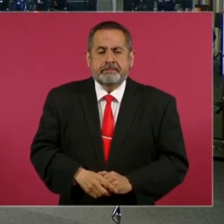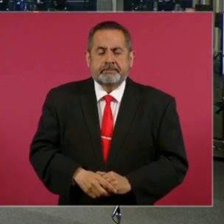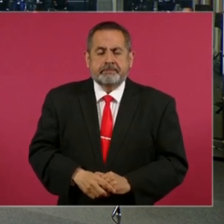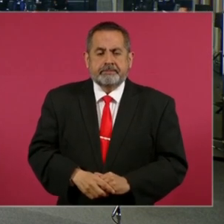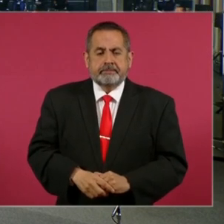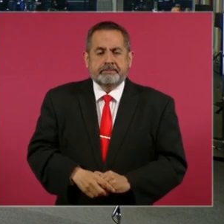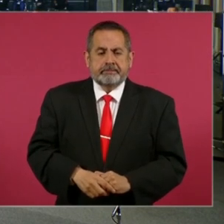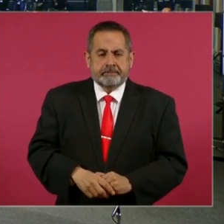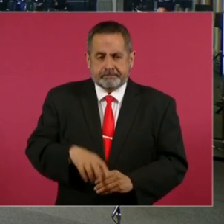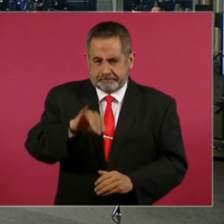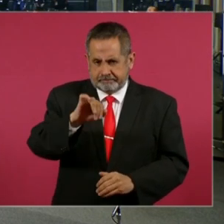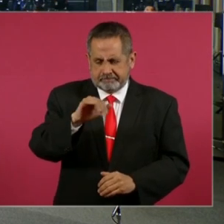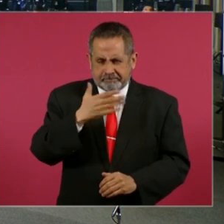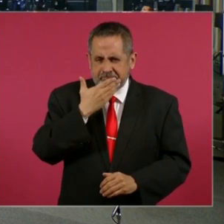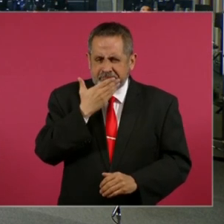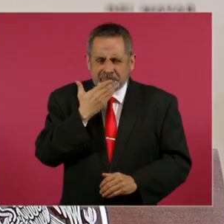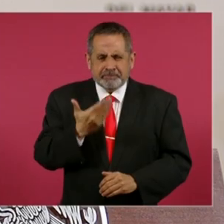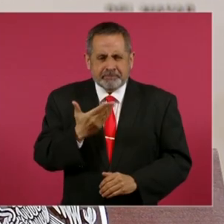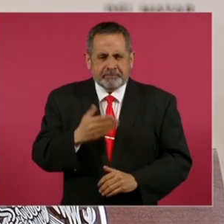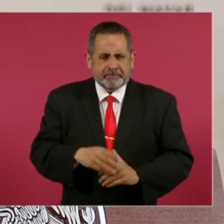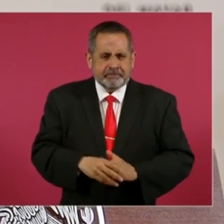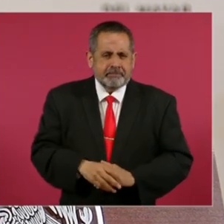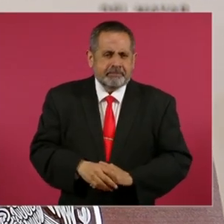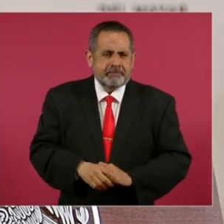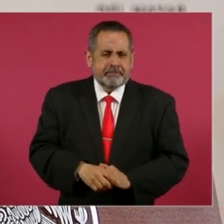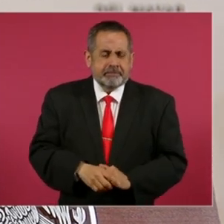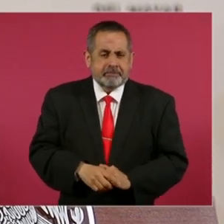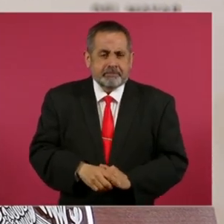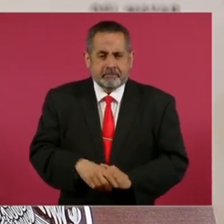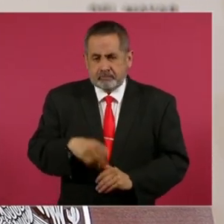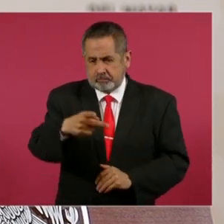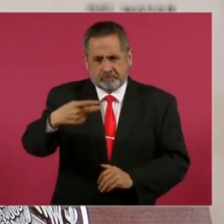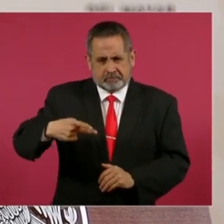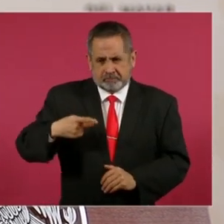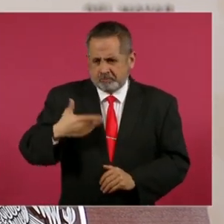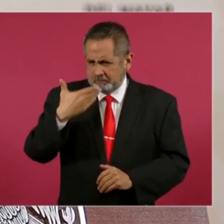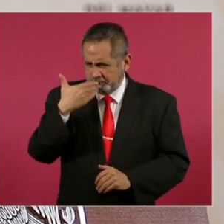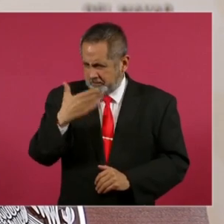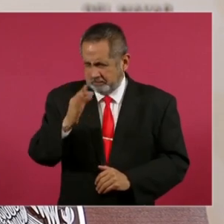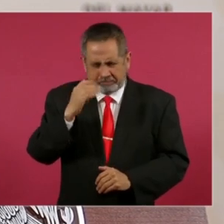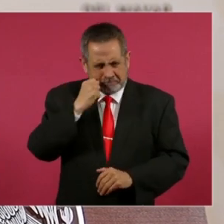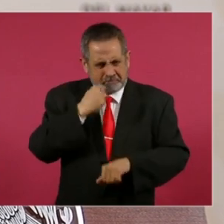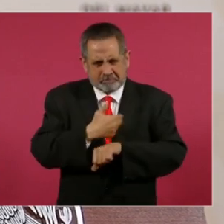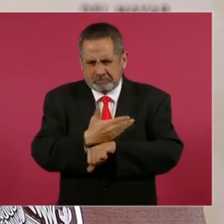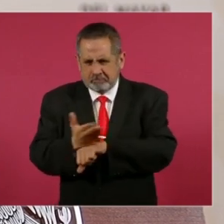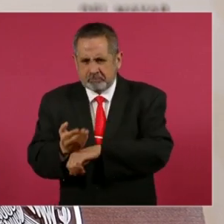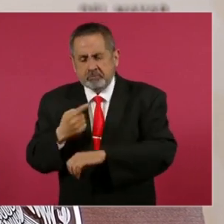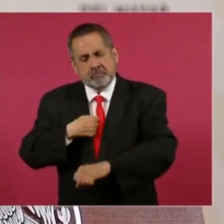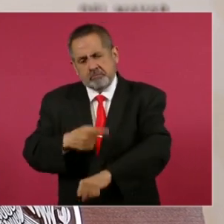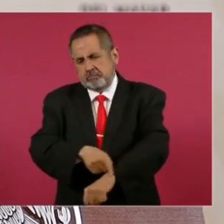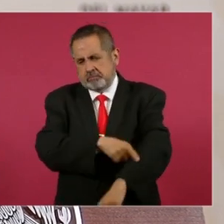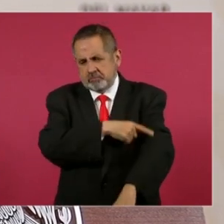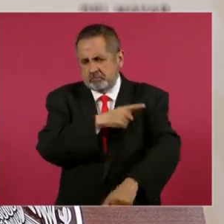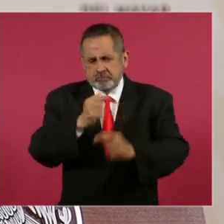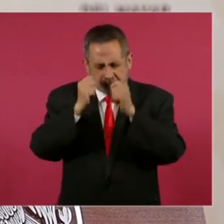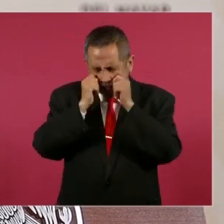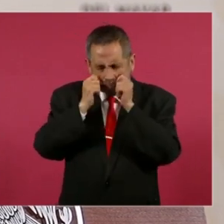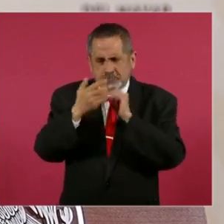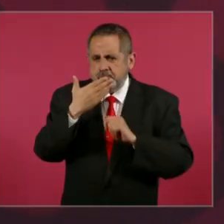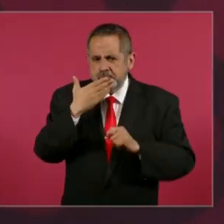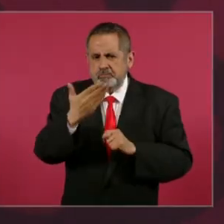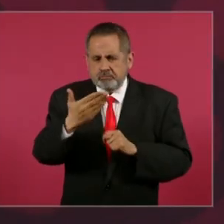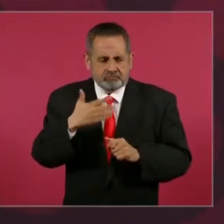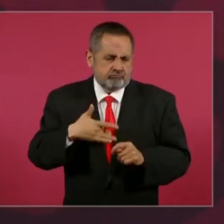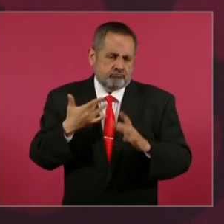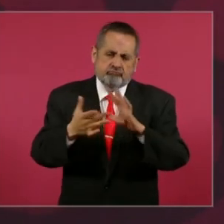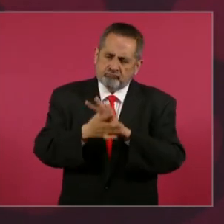no le hace que tardemos, ¿no? O sea, tus preguntas son muy buenas y yo me alargo mucho, pero a mí